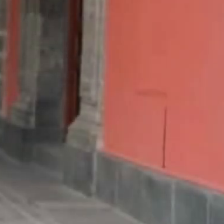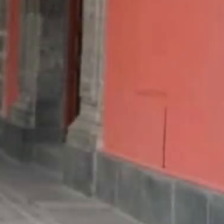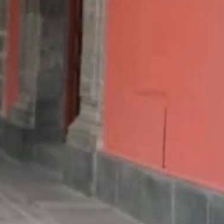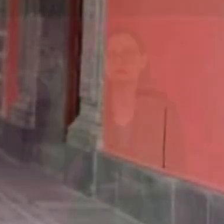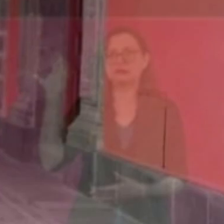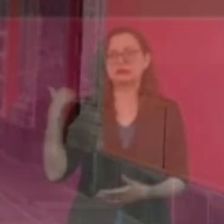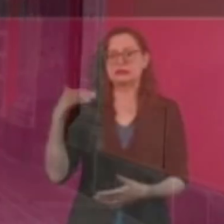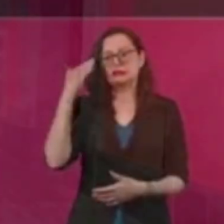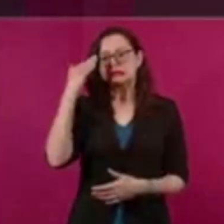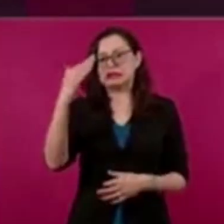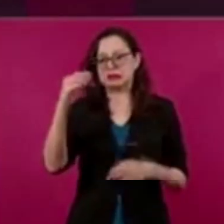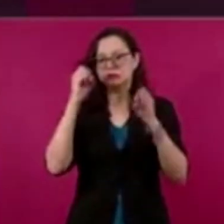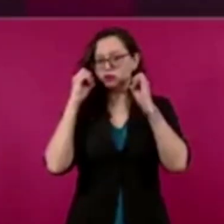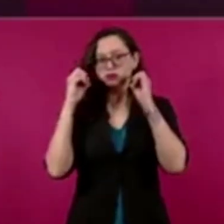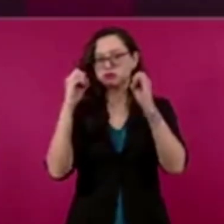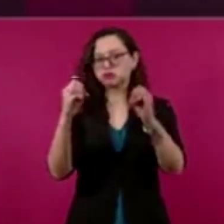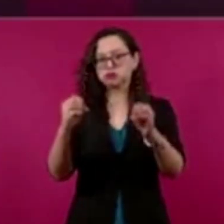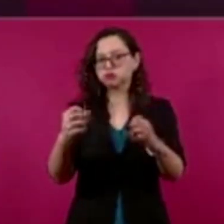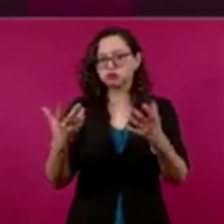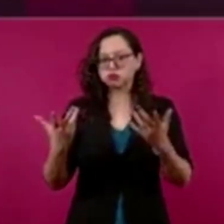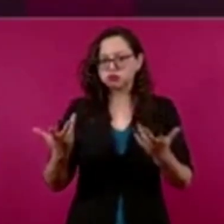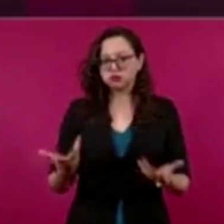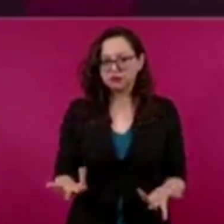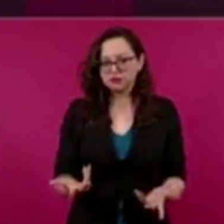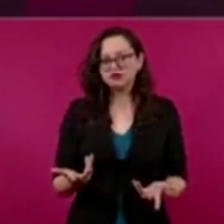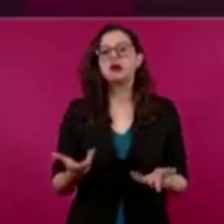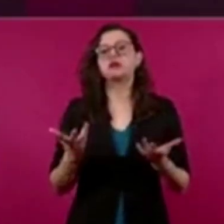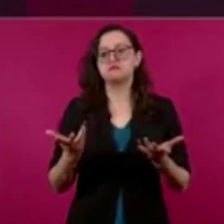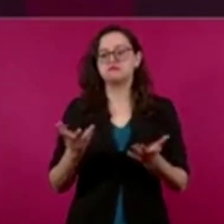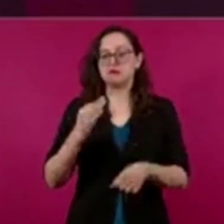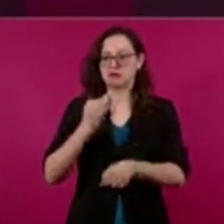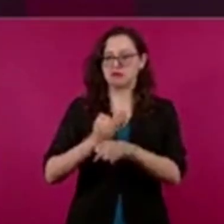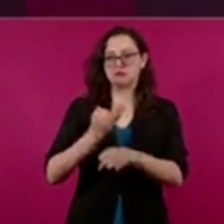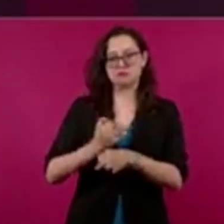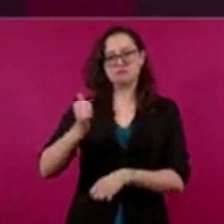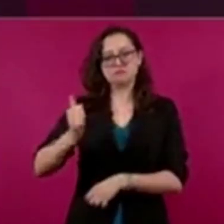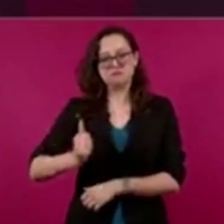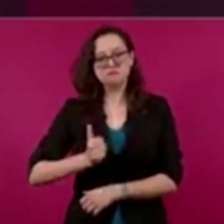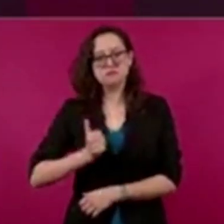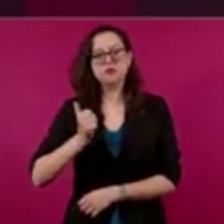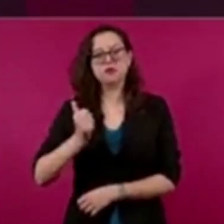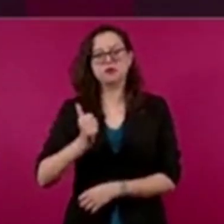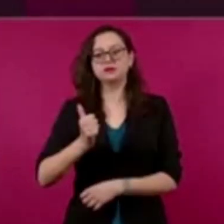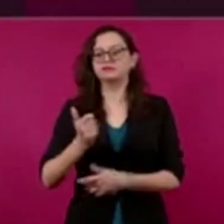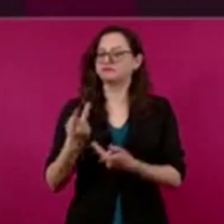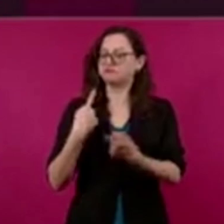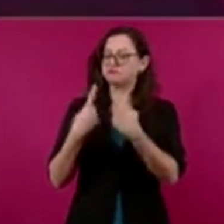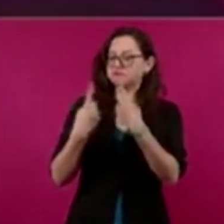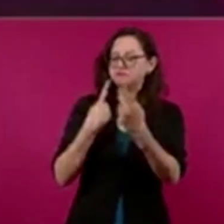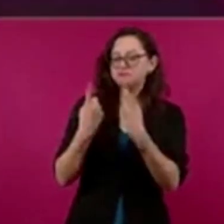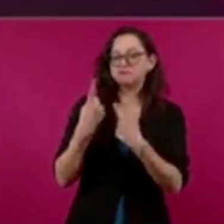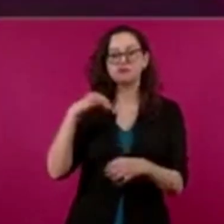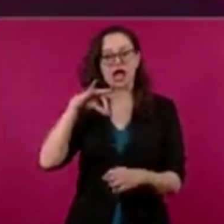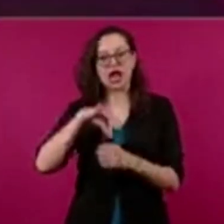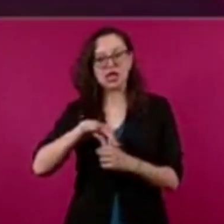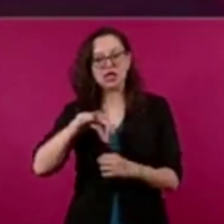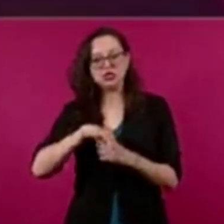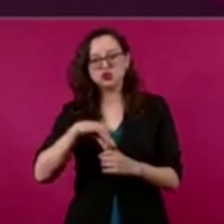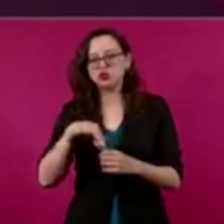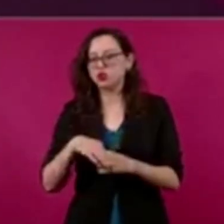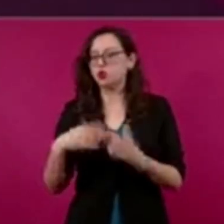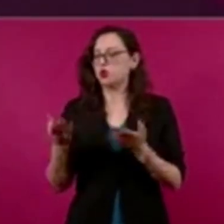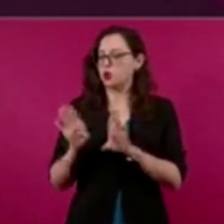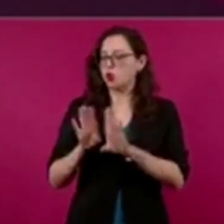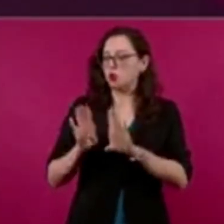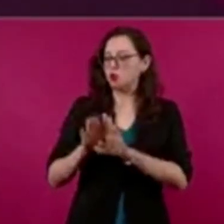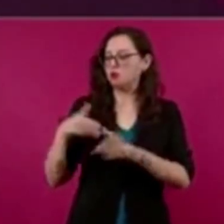continuidad de proyectos para la nación a lo que posteriormente en conferencia de prensa en Palacio Nacional Claudia shb informó